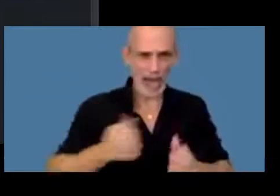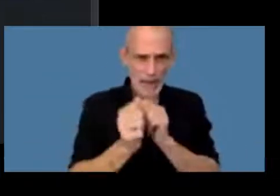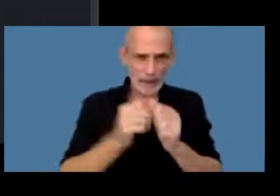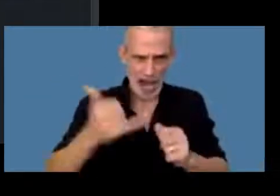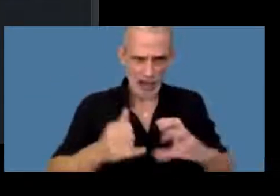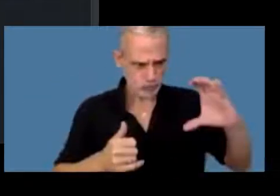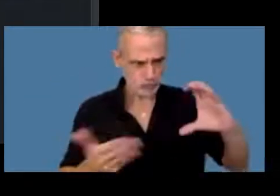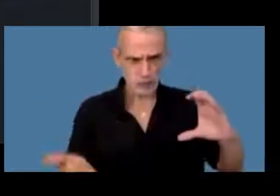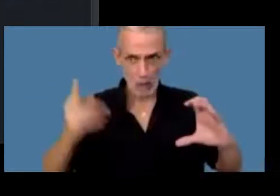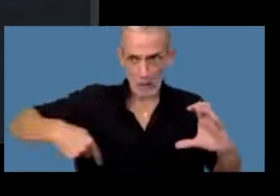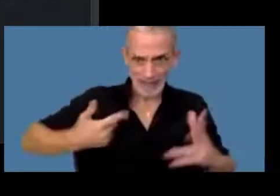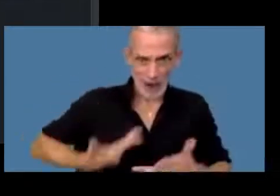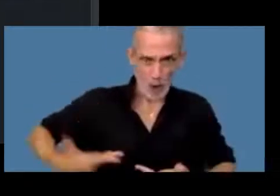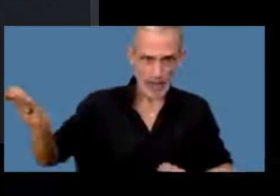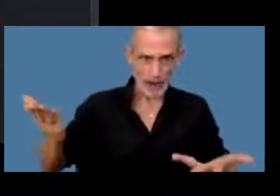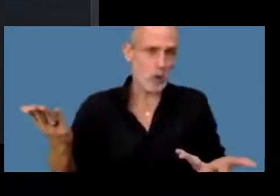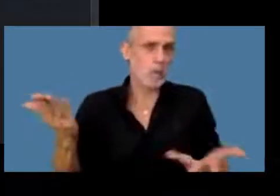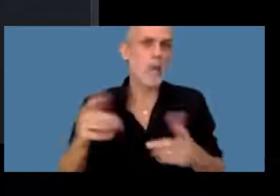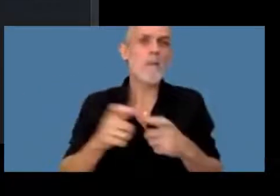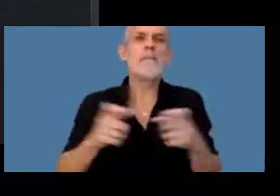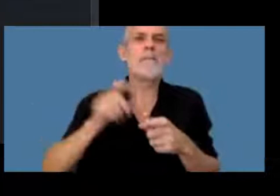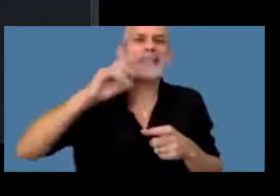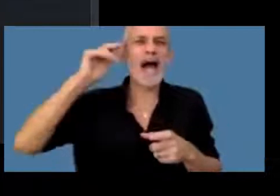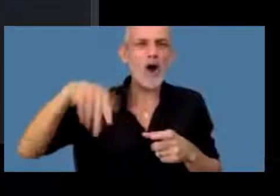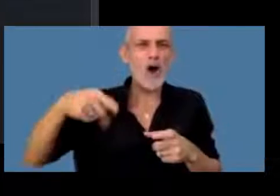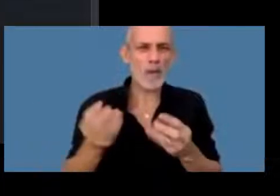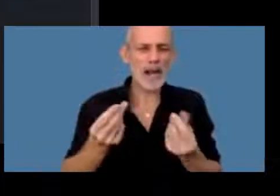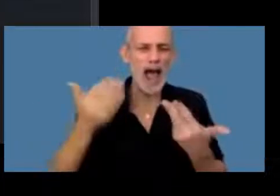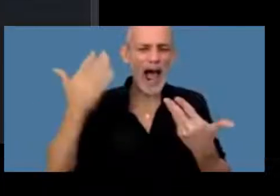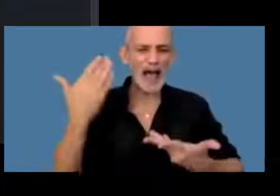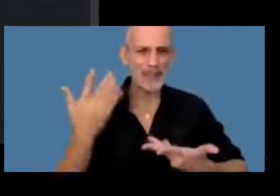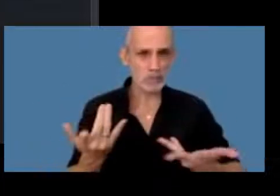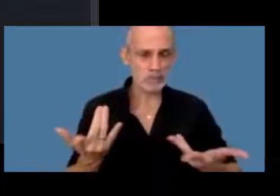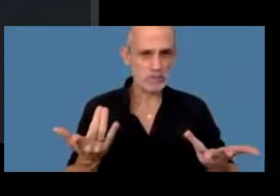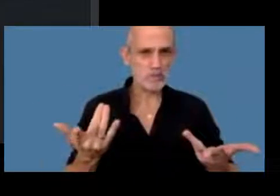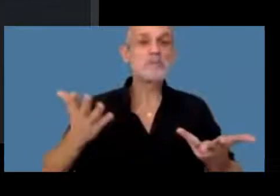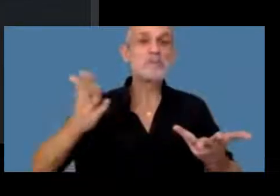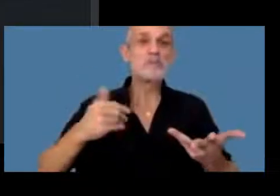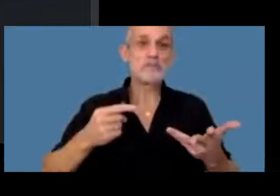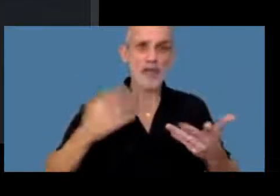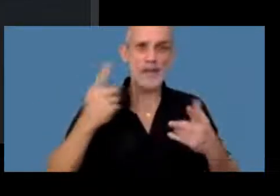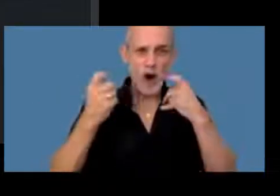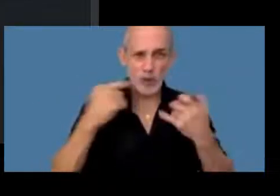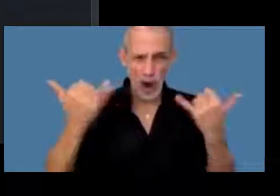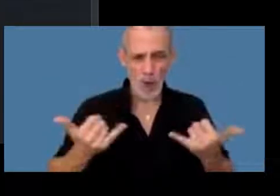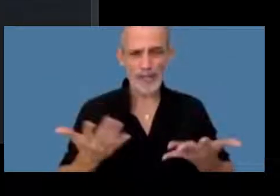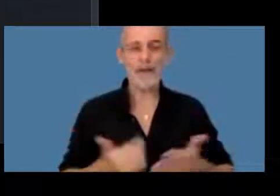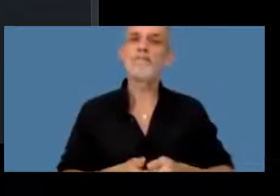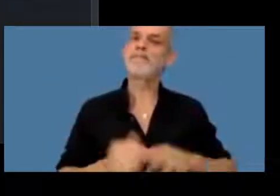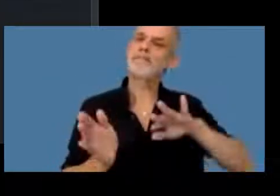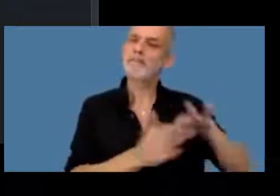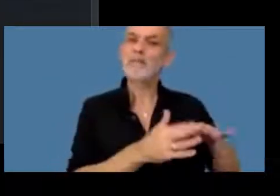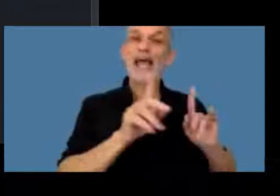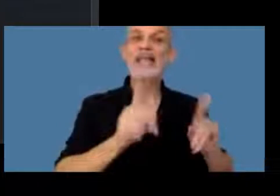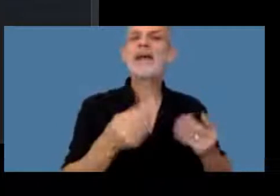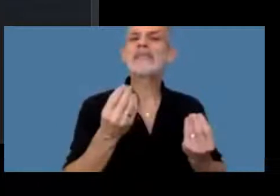impuestos, digamos, ¿no? Y yo me acuerdo, tuve controles de esa época referidos a eso. Después también tenemos que saber que